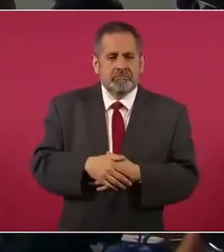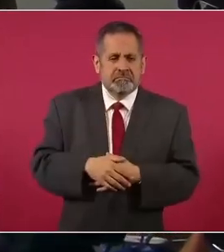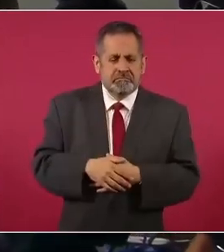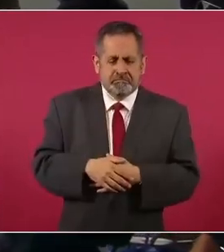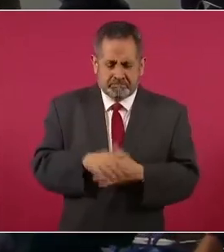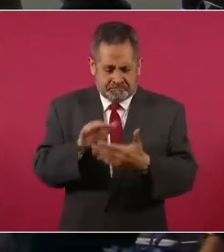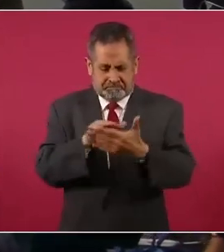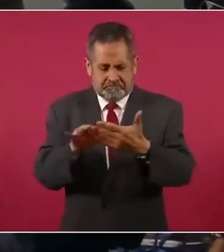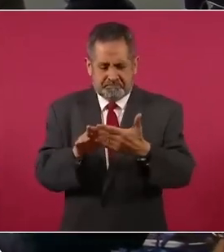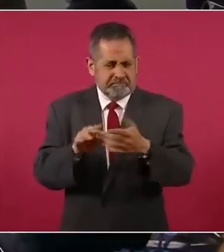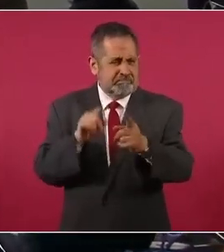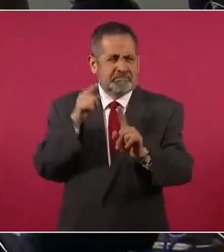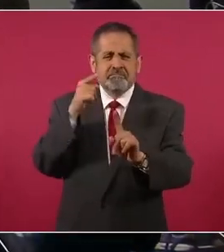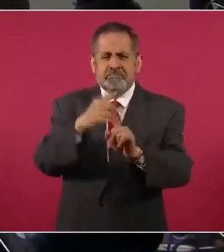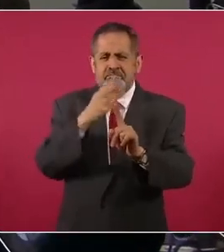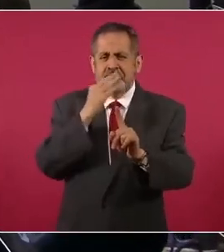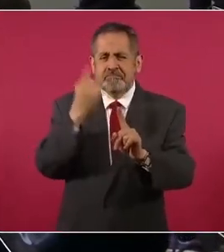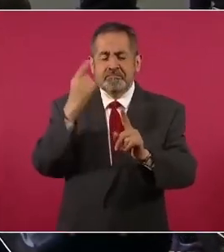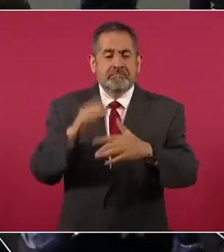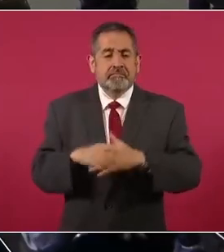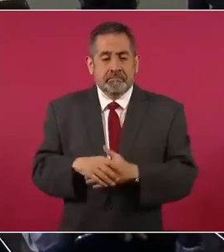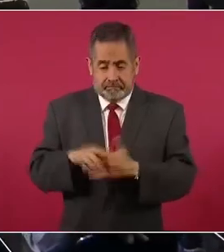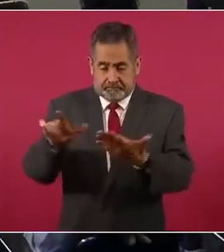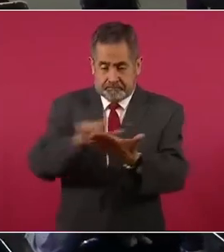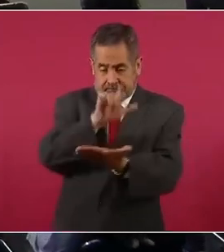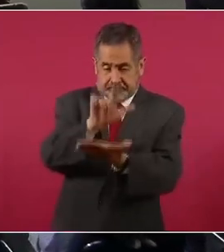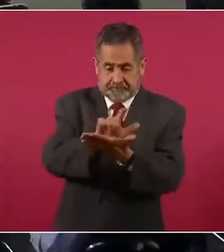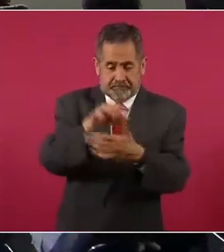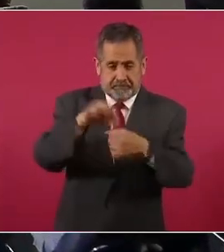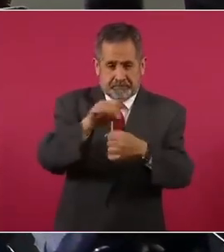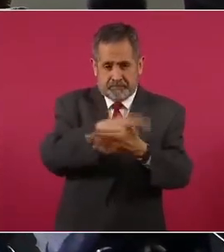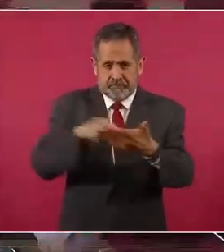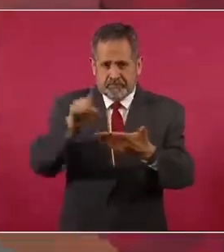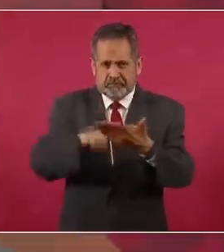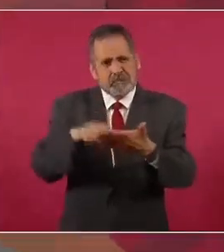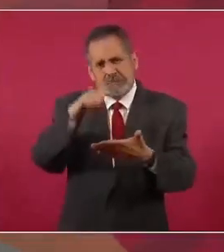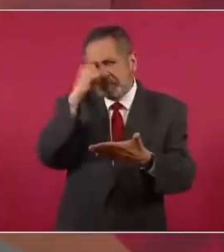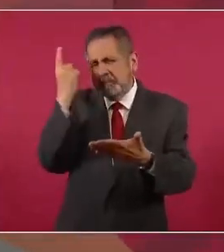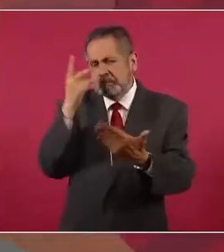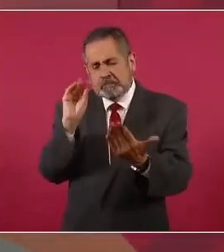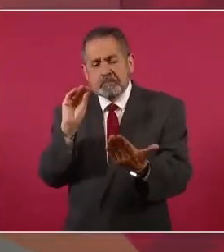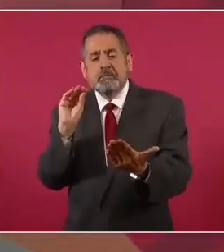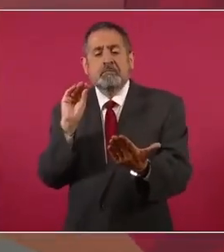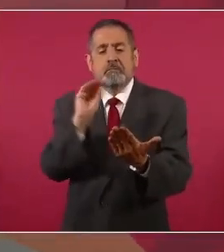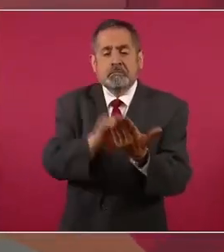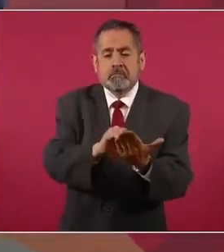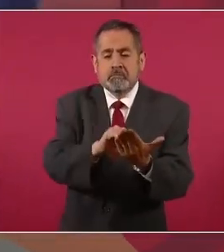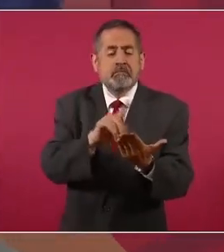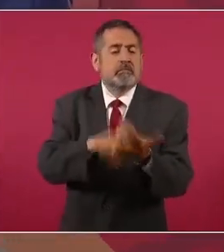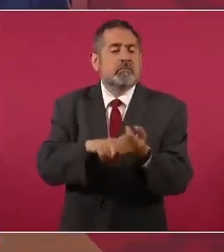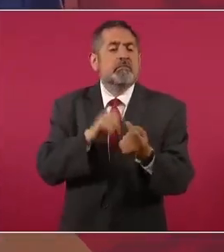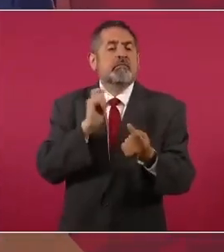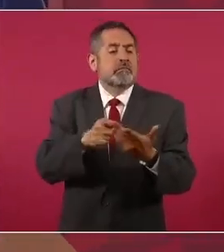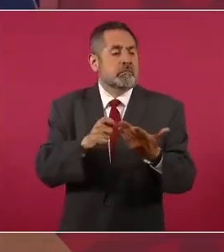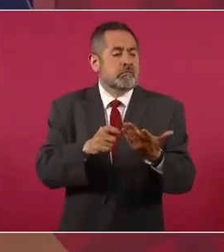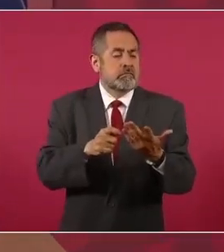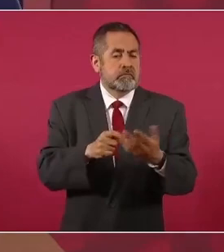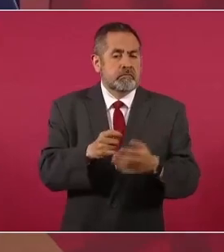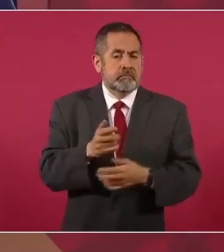sencillo que en la nueva ley electoral se pida que solo puedan